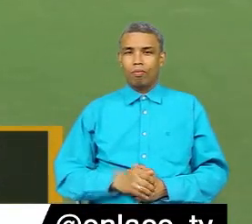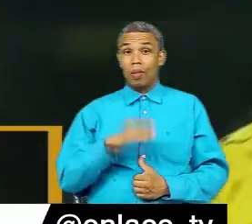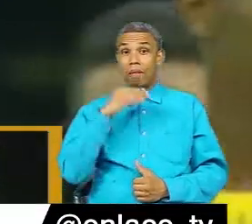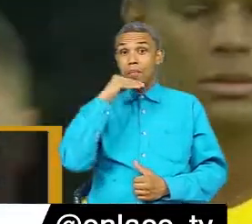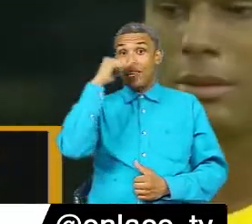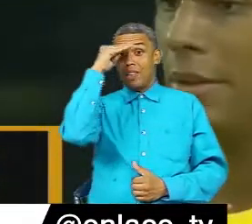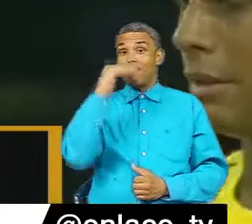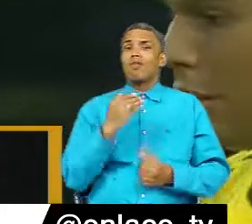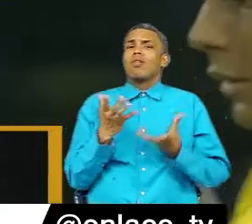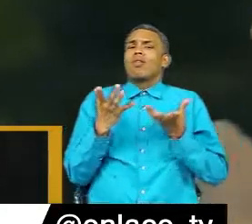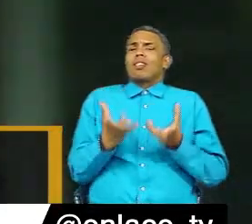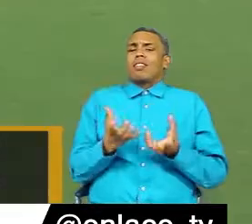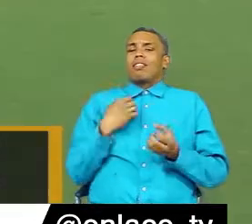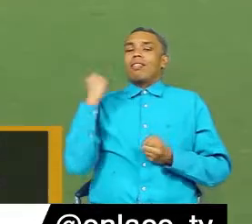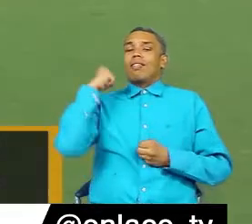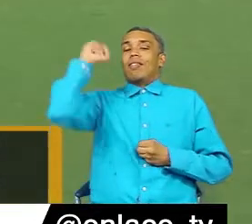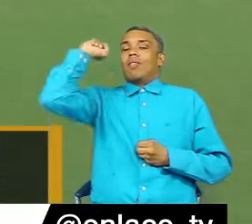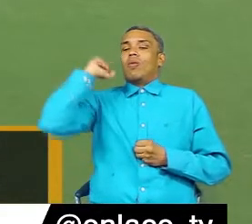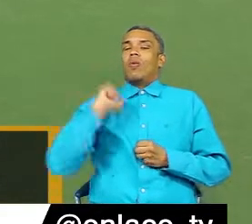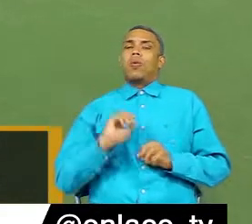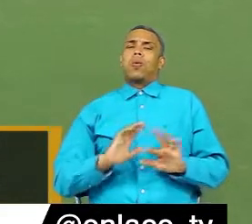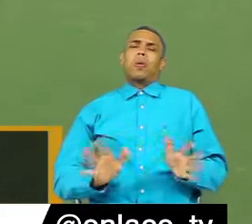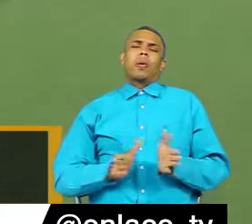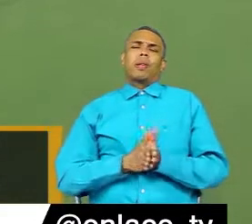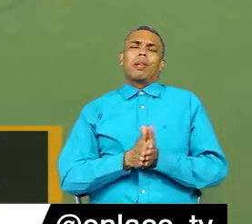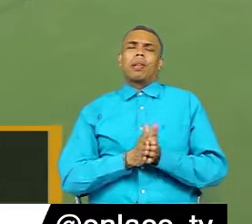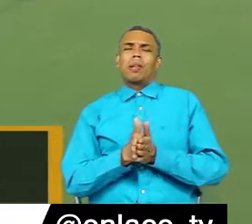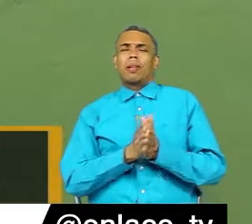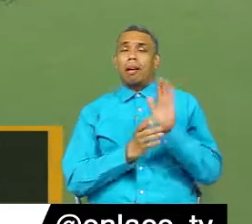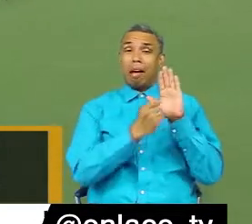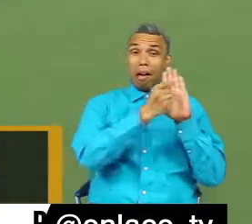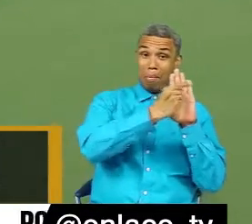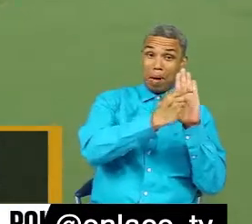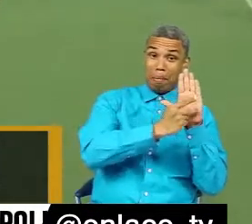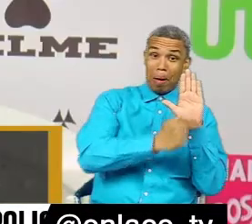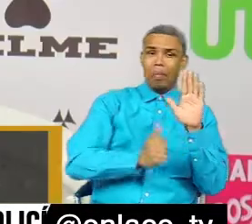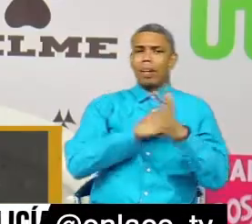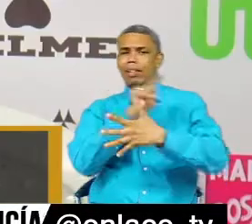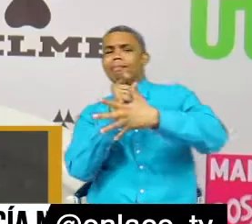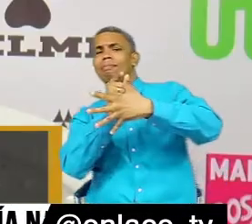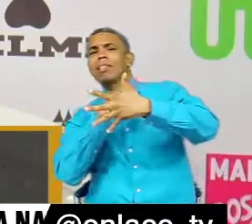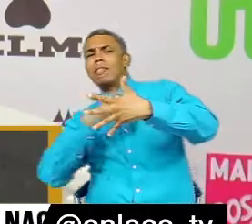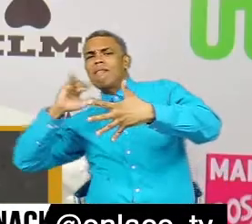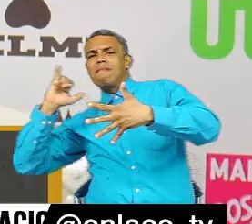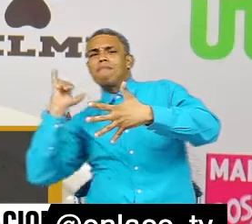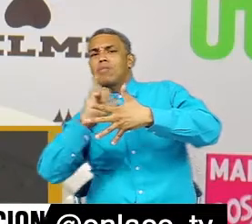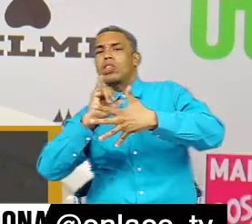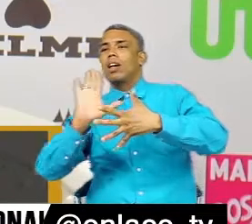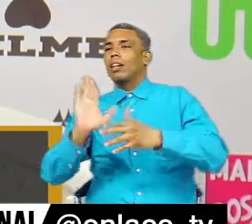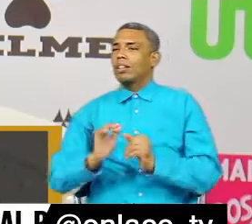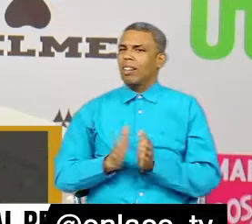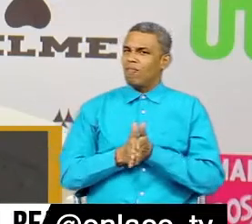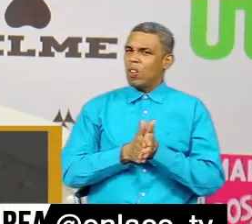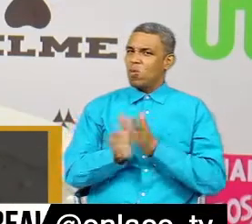de la clasificación a los playoffs. Y no estuvimos finos, no estuvimos fuertes, desconcentrados. Y Alianza